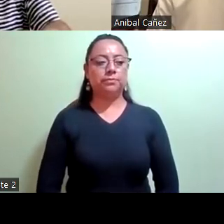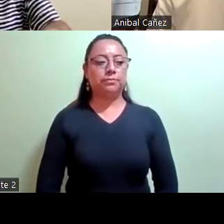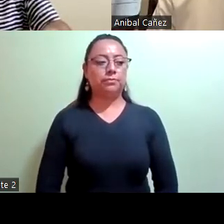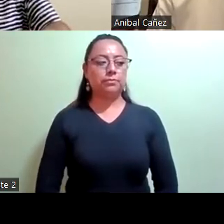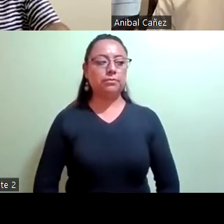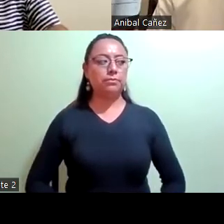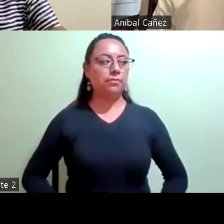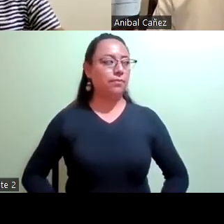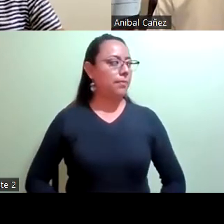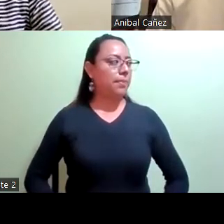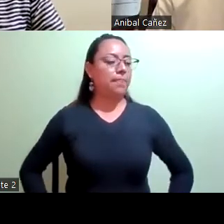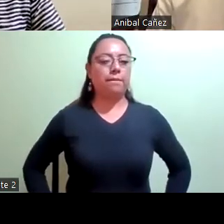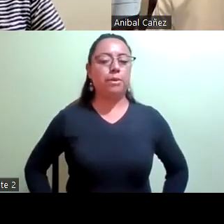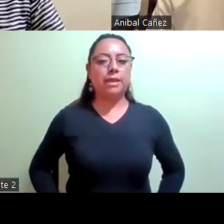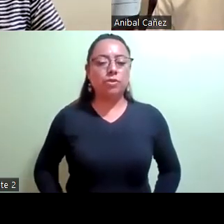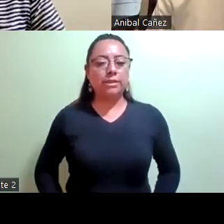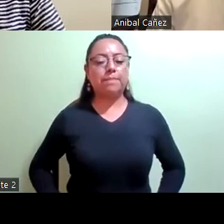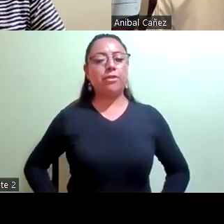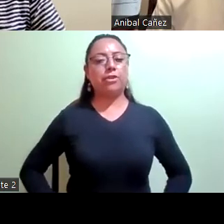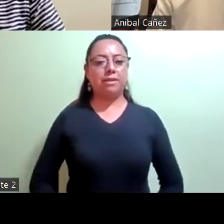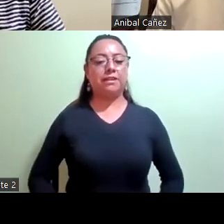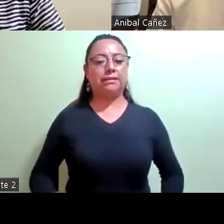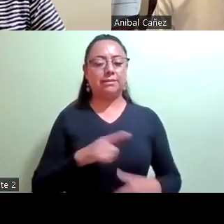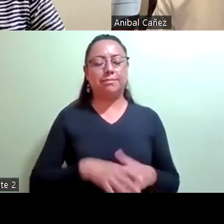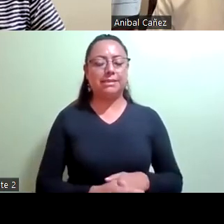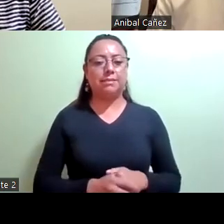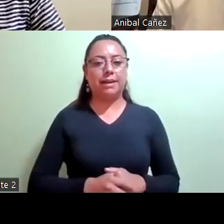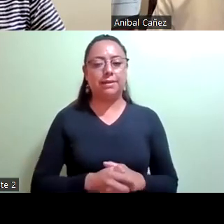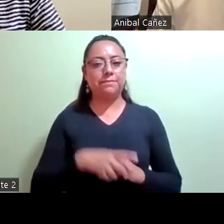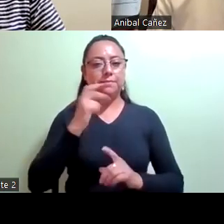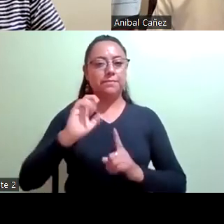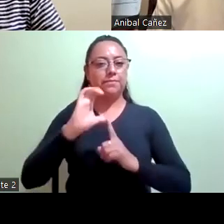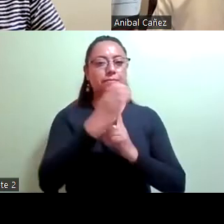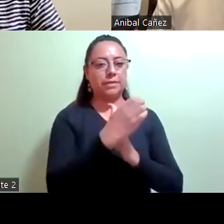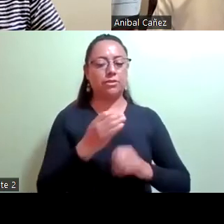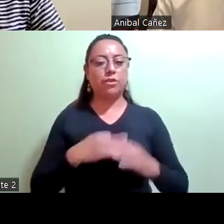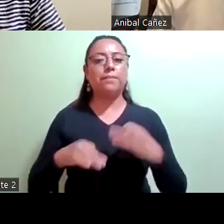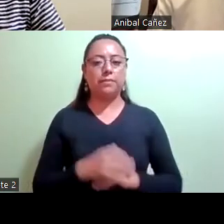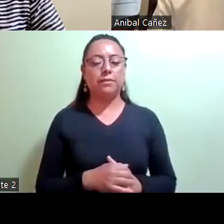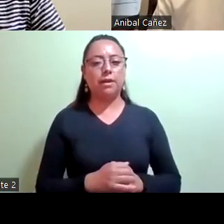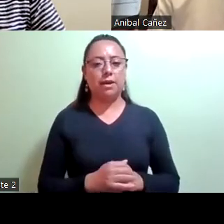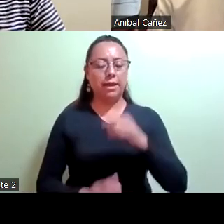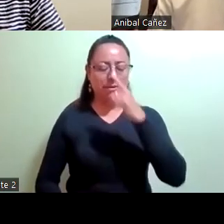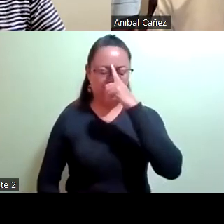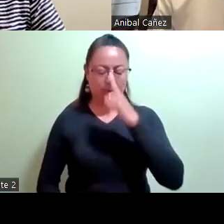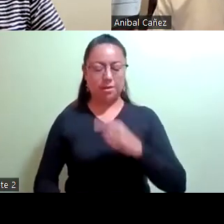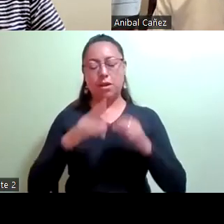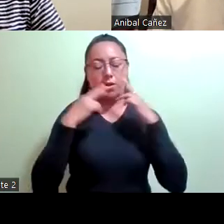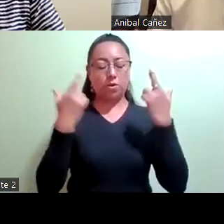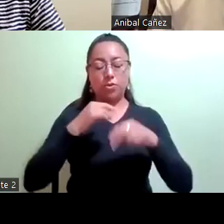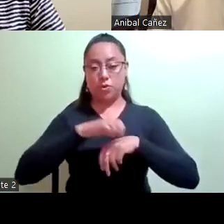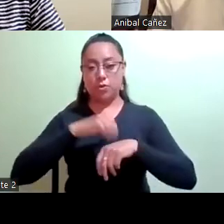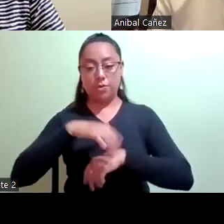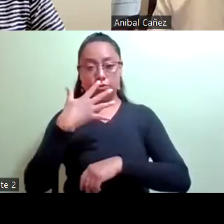Gracias, diputado secretario. Esta comisión da cuenta de la versión estenográfica parlamentaria de la quinta sesión ordinaria de fecha 16 de junio